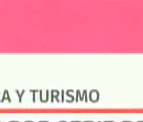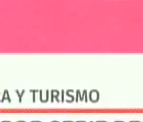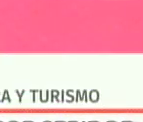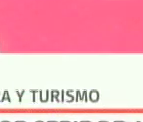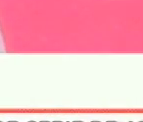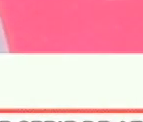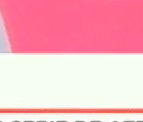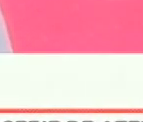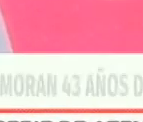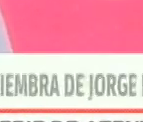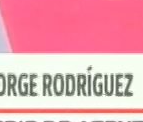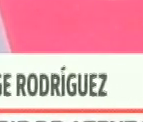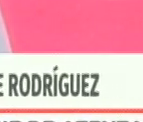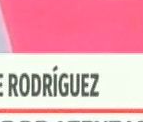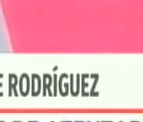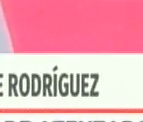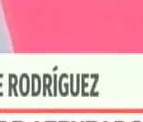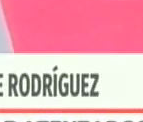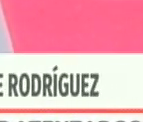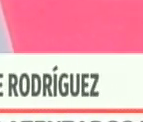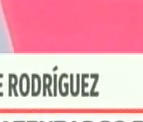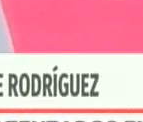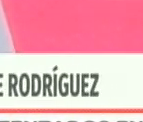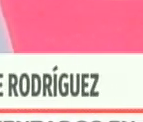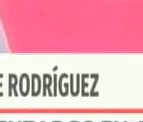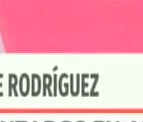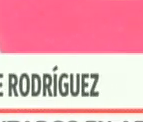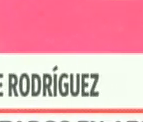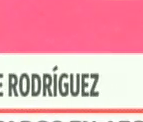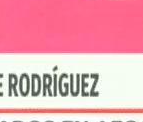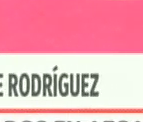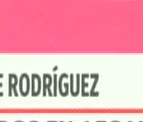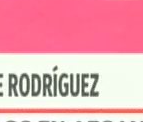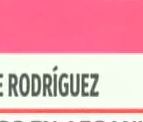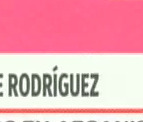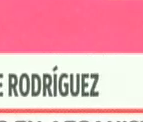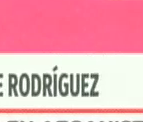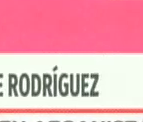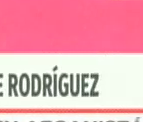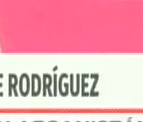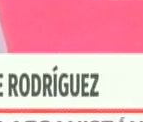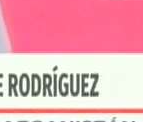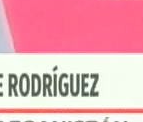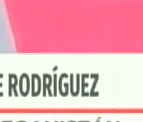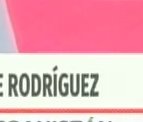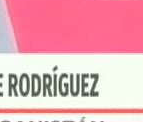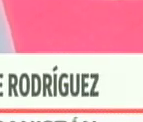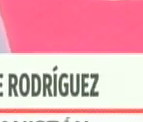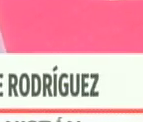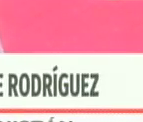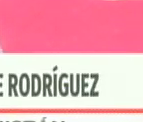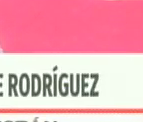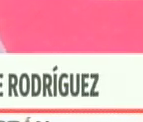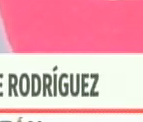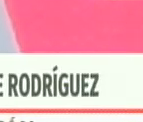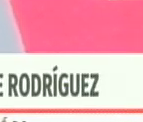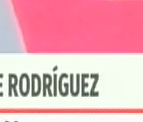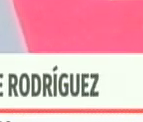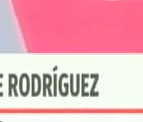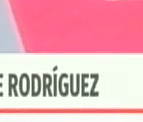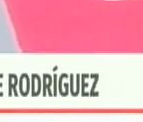hija, a la esposa, a su madre representada en su hermana que